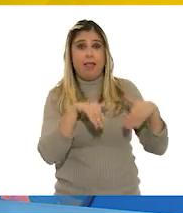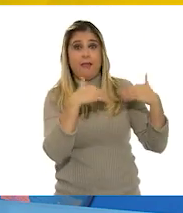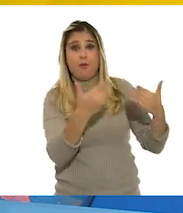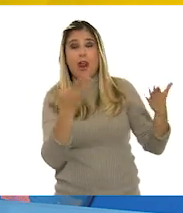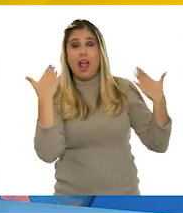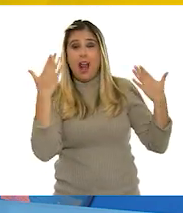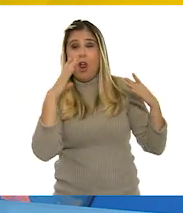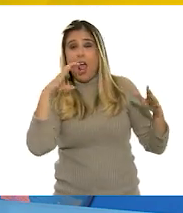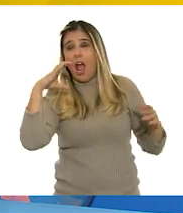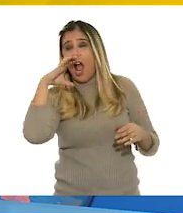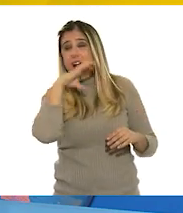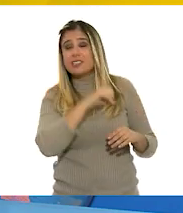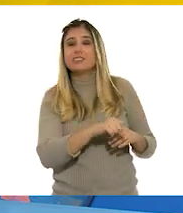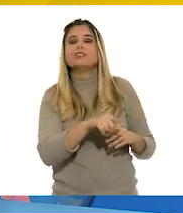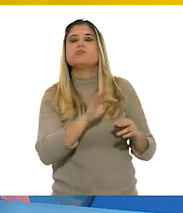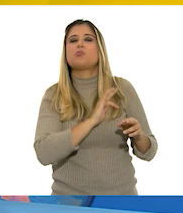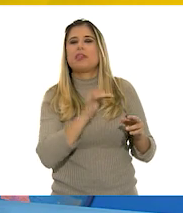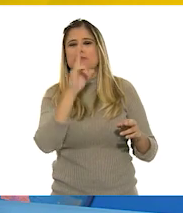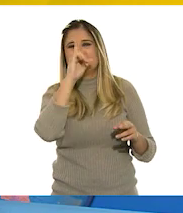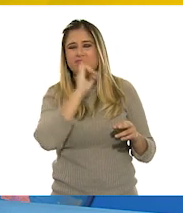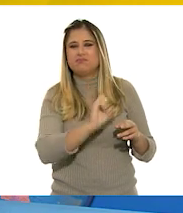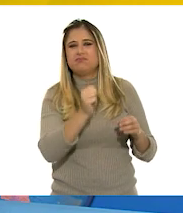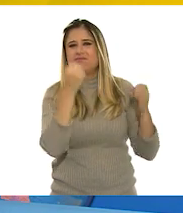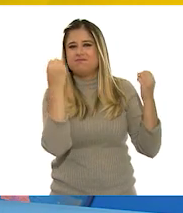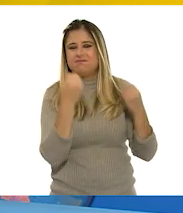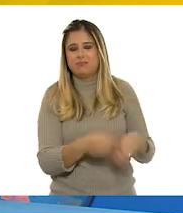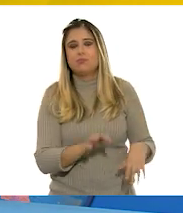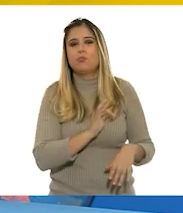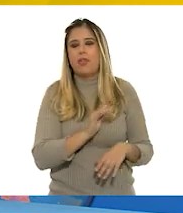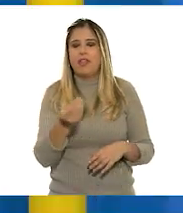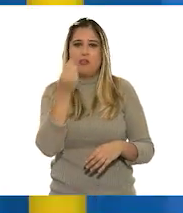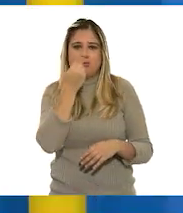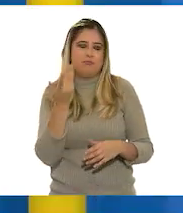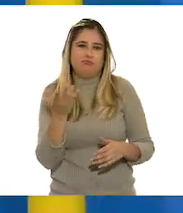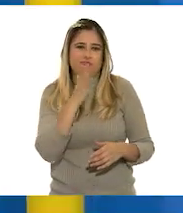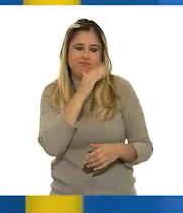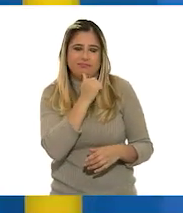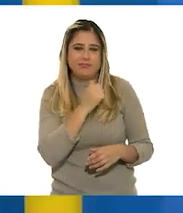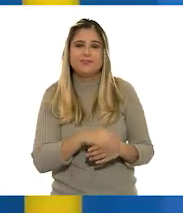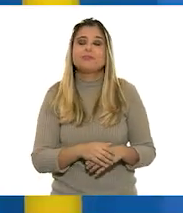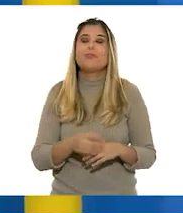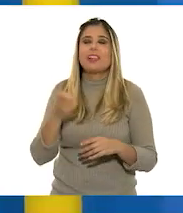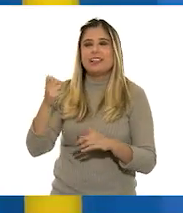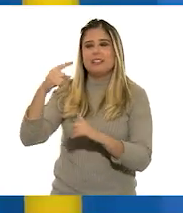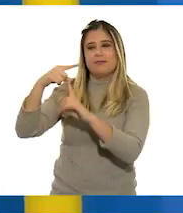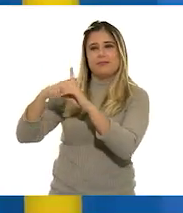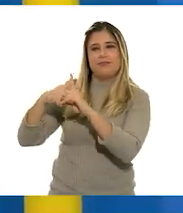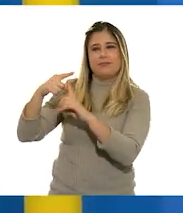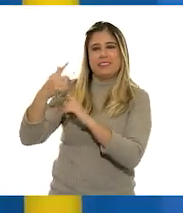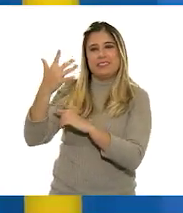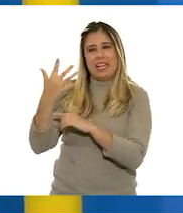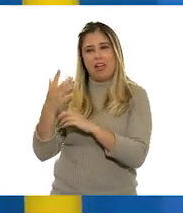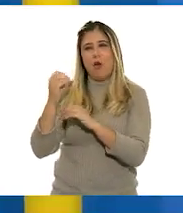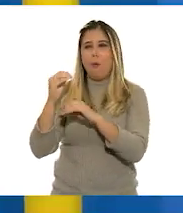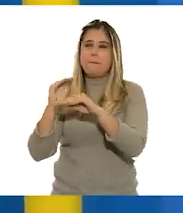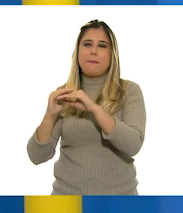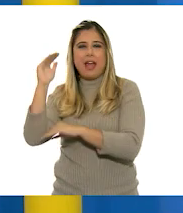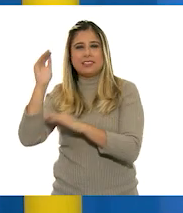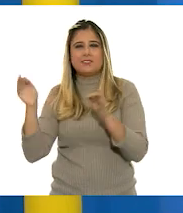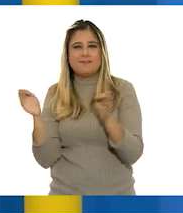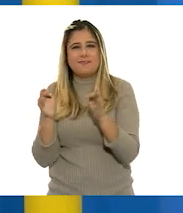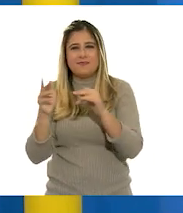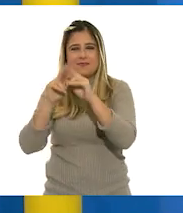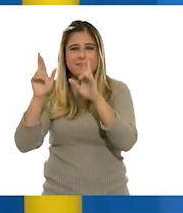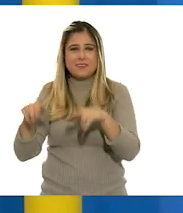necesarias para consumir, para que los seres humanos las consumamos, pues. A temperatura de 6 grados centígrados o mayor a esta,